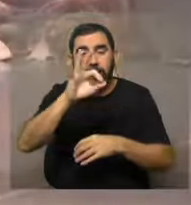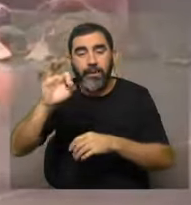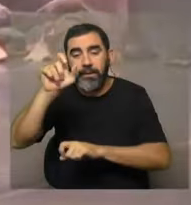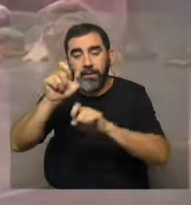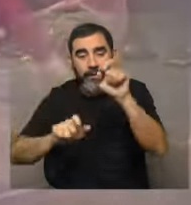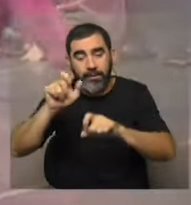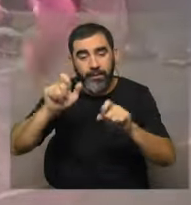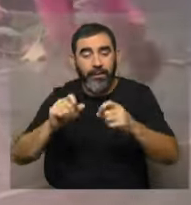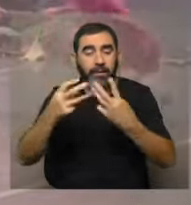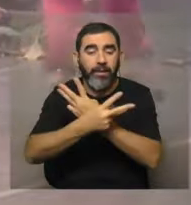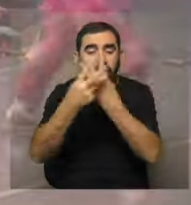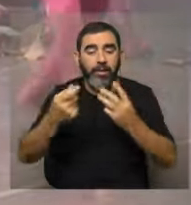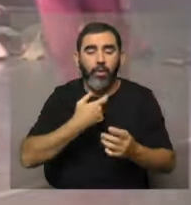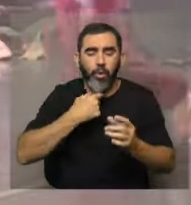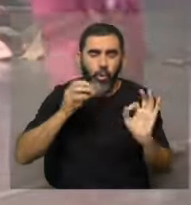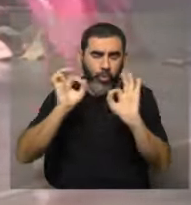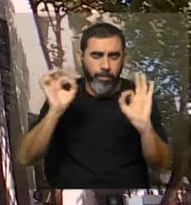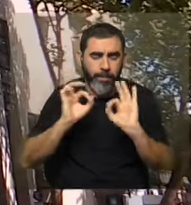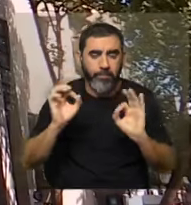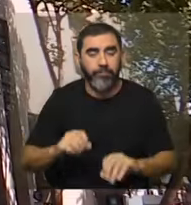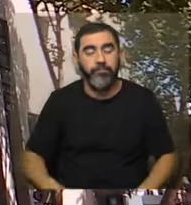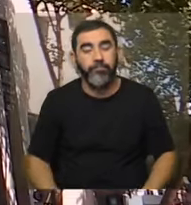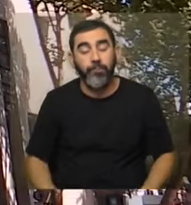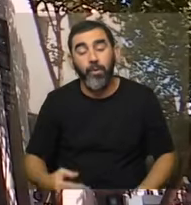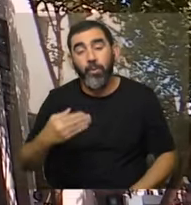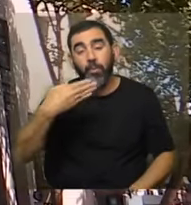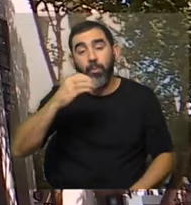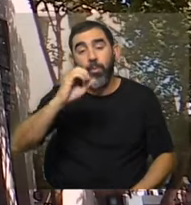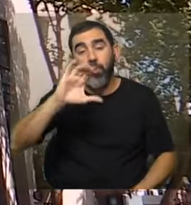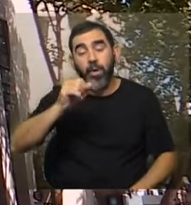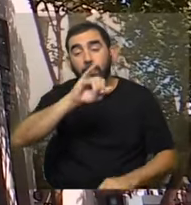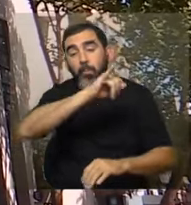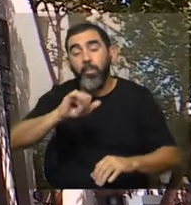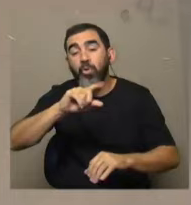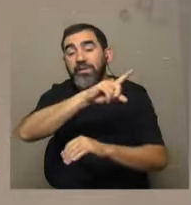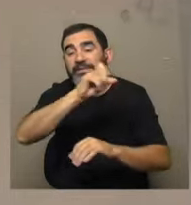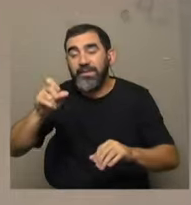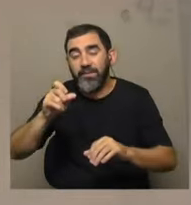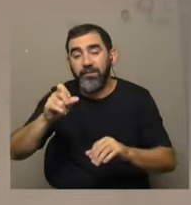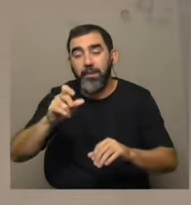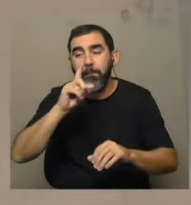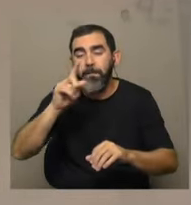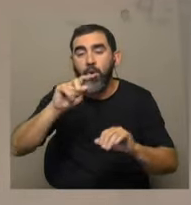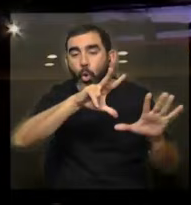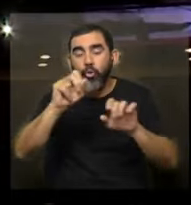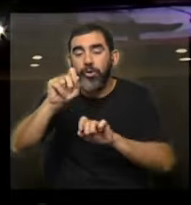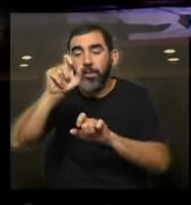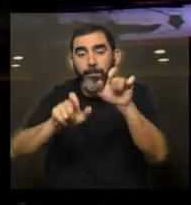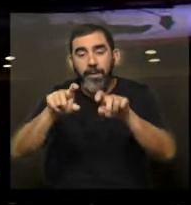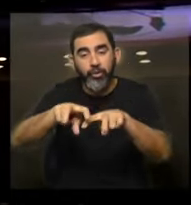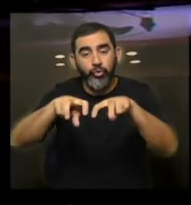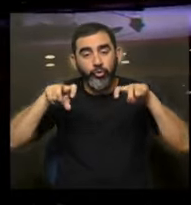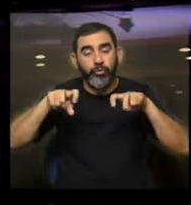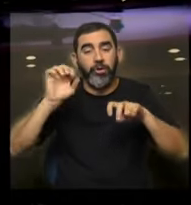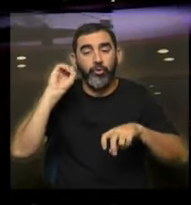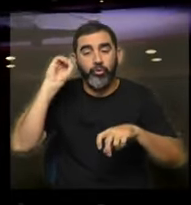personas que en general no se llenaba y que con boca pasaron a un promedio de 100 funciones con unas 1800 butacas en el